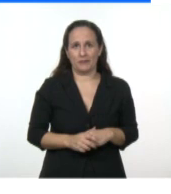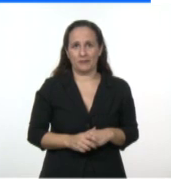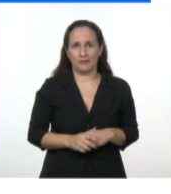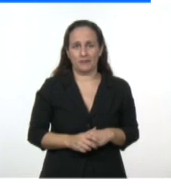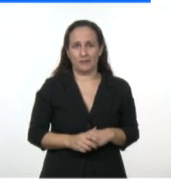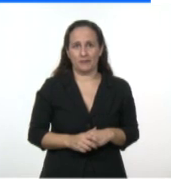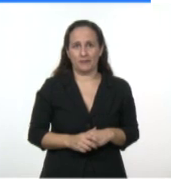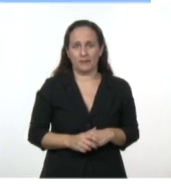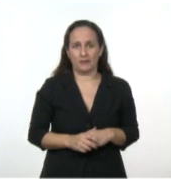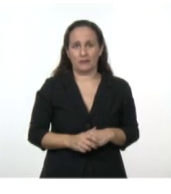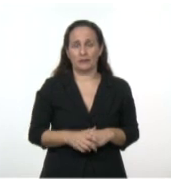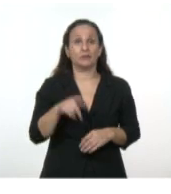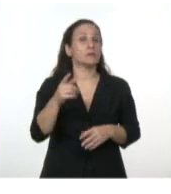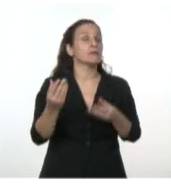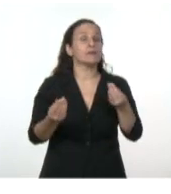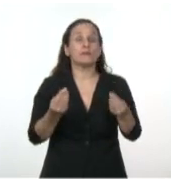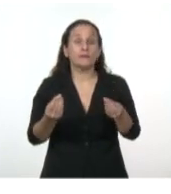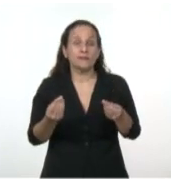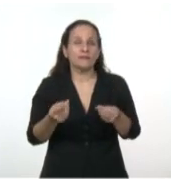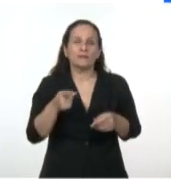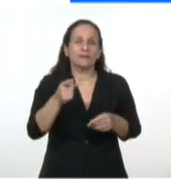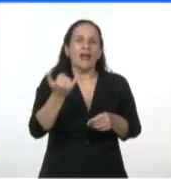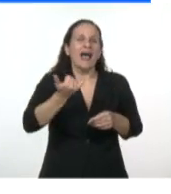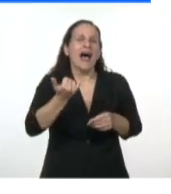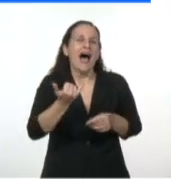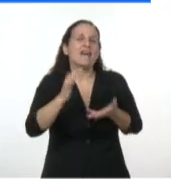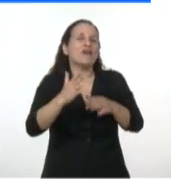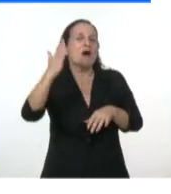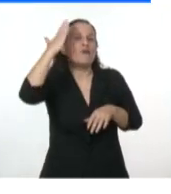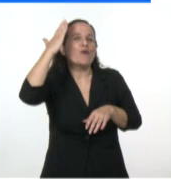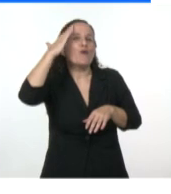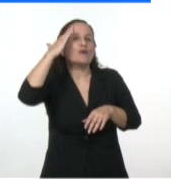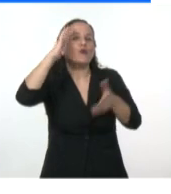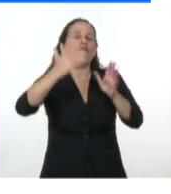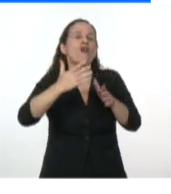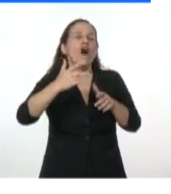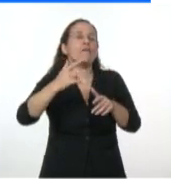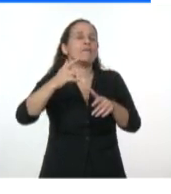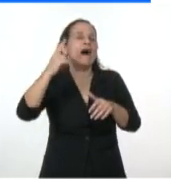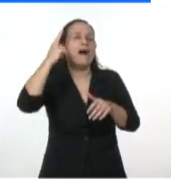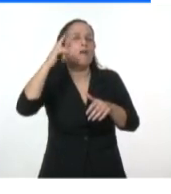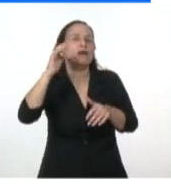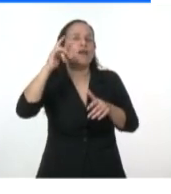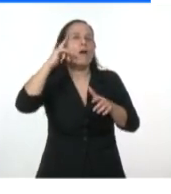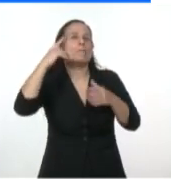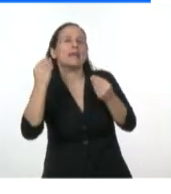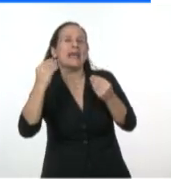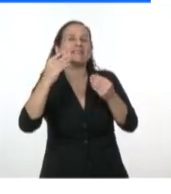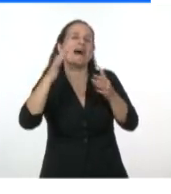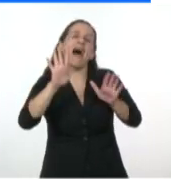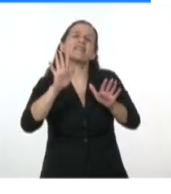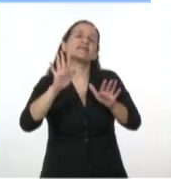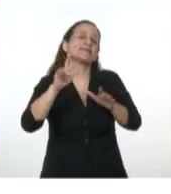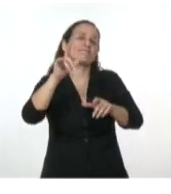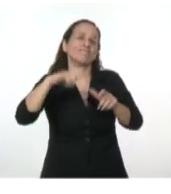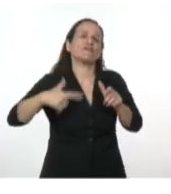Y esto es en razón de determinadas pautas culturales, formas de pensar, formas de relacionarnos en